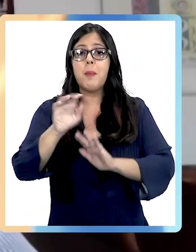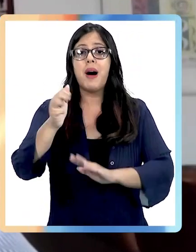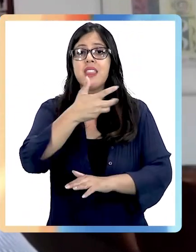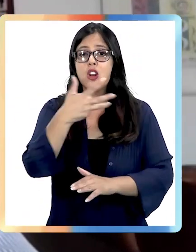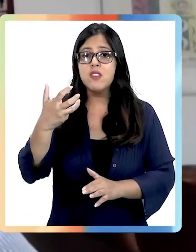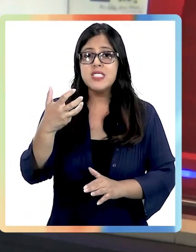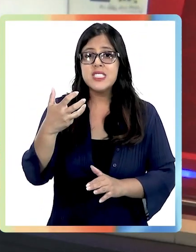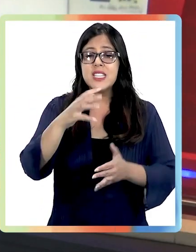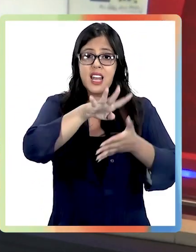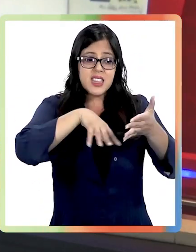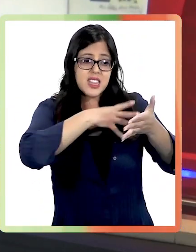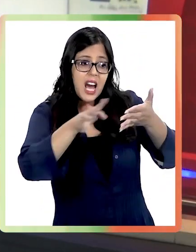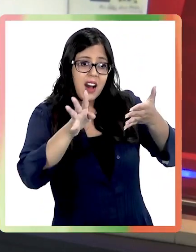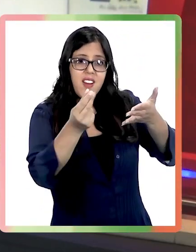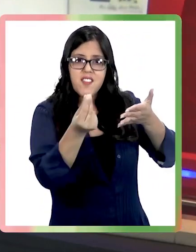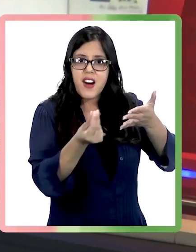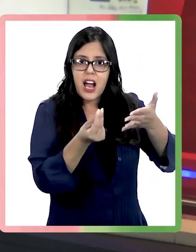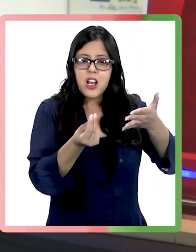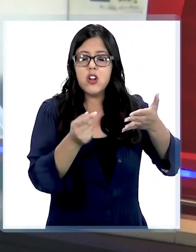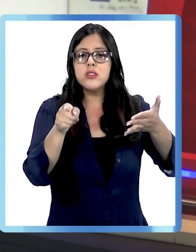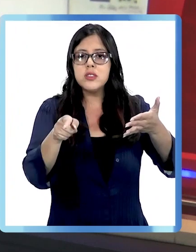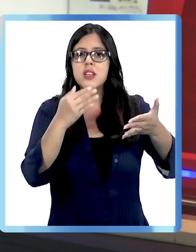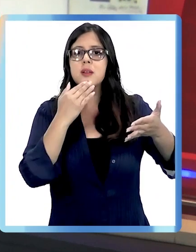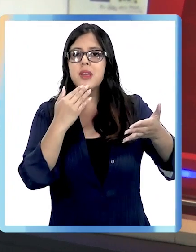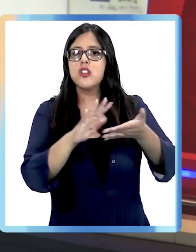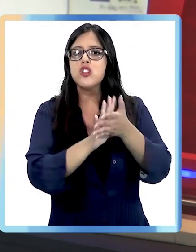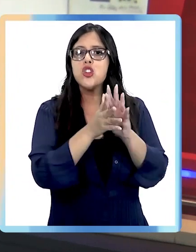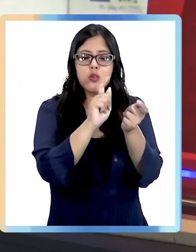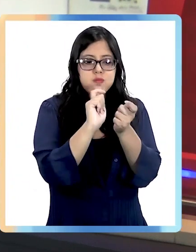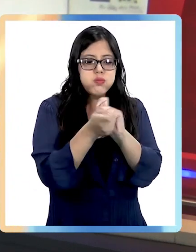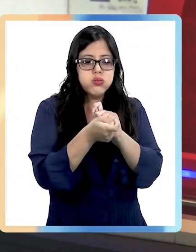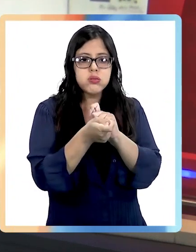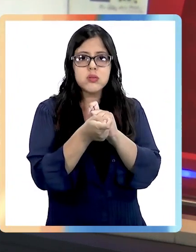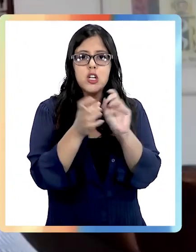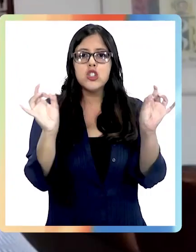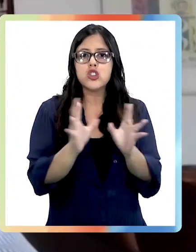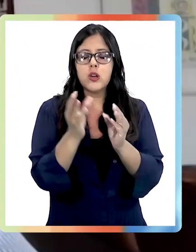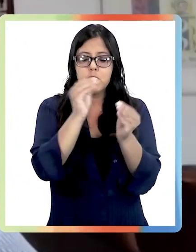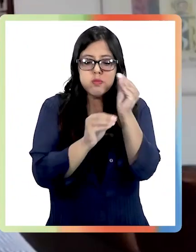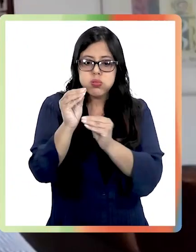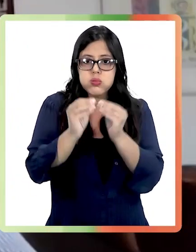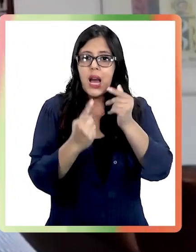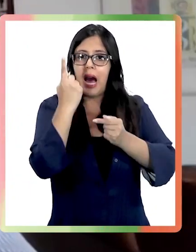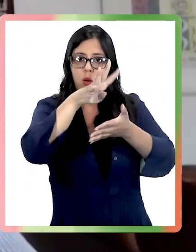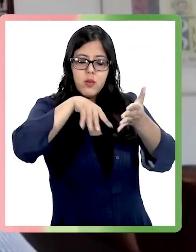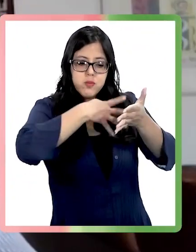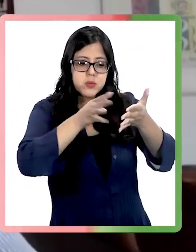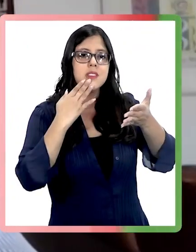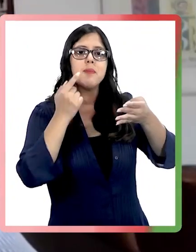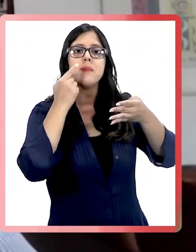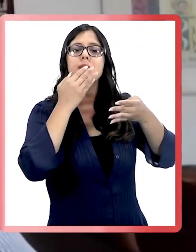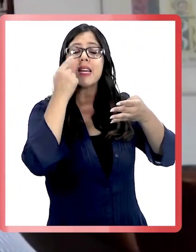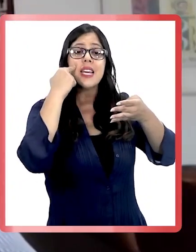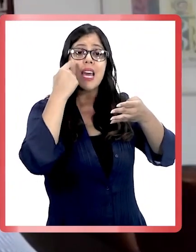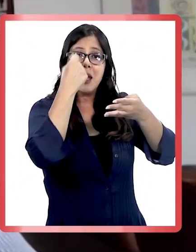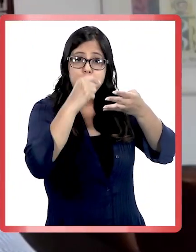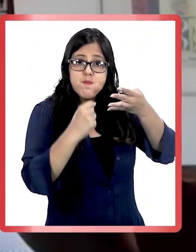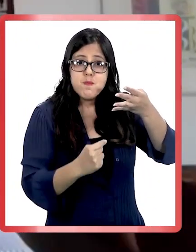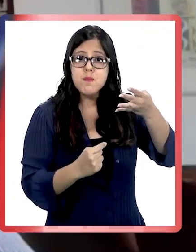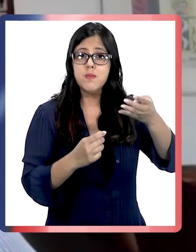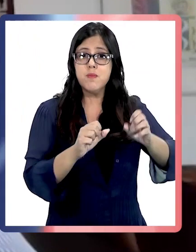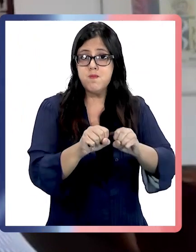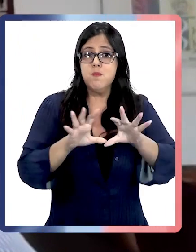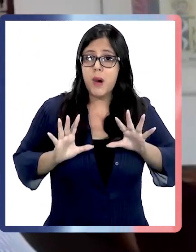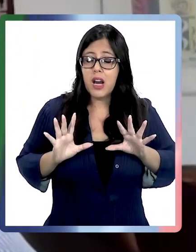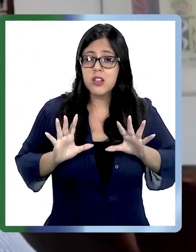tienen más de 900 tablas de factores y hay que llevar todas ellas a una sola tabla y hay que evaluar el impacto que significa